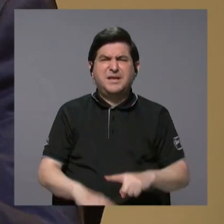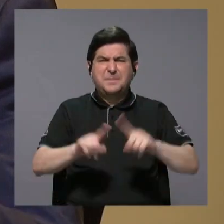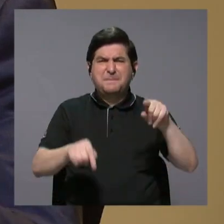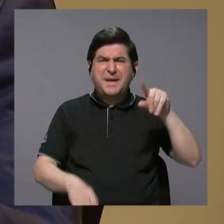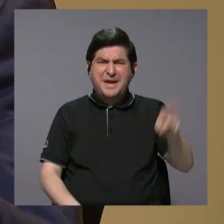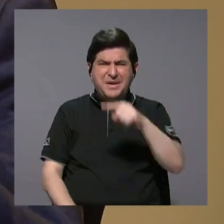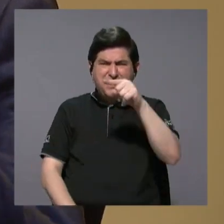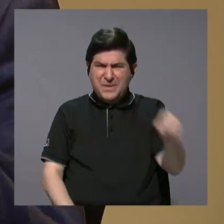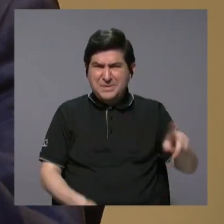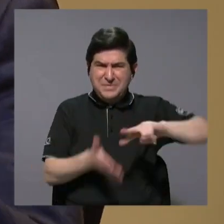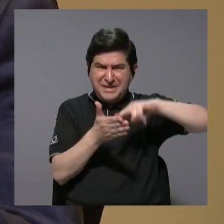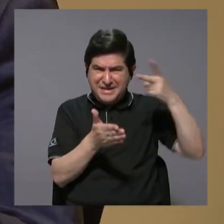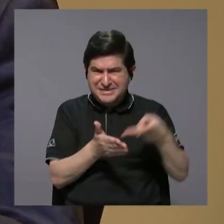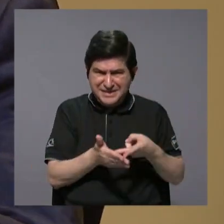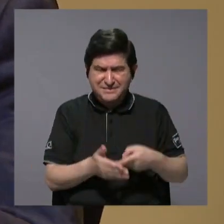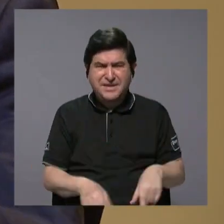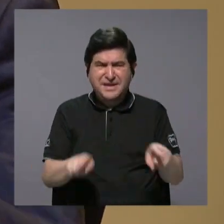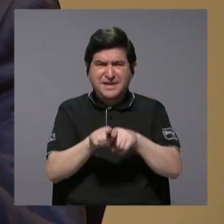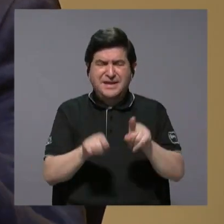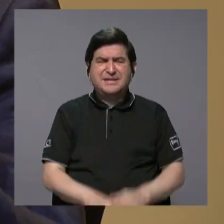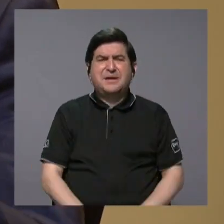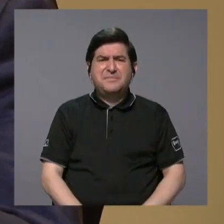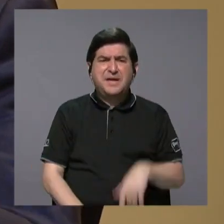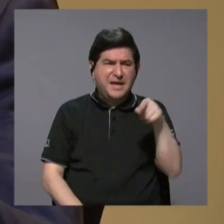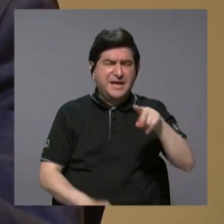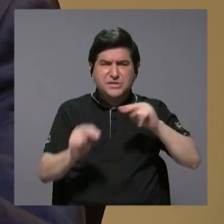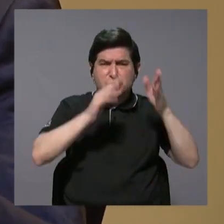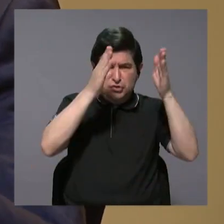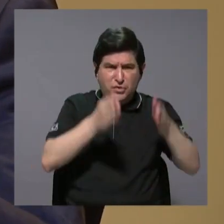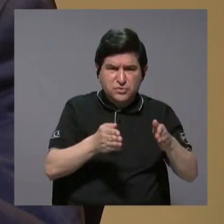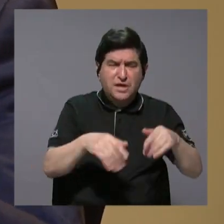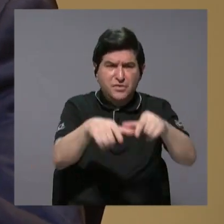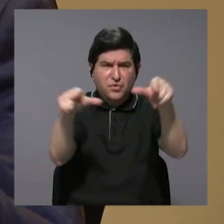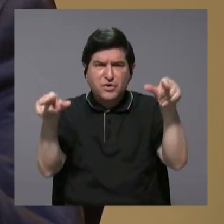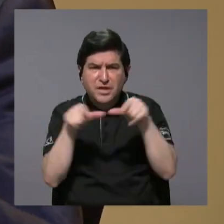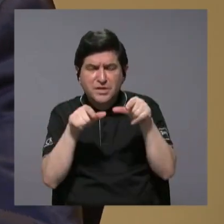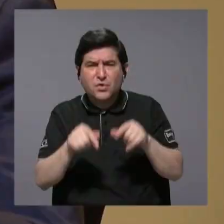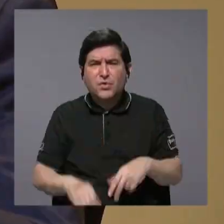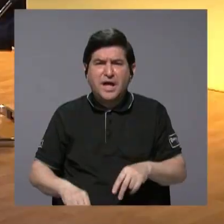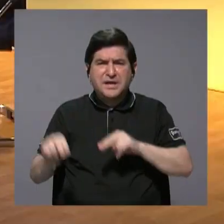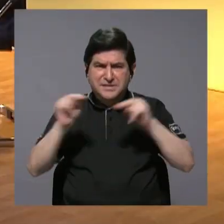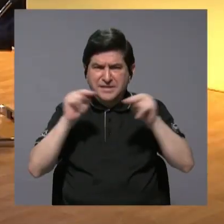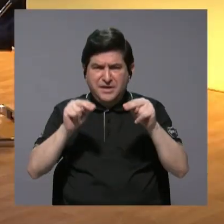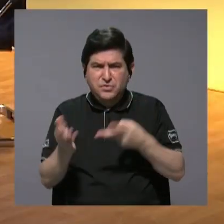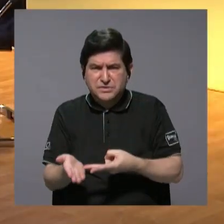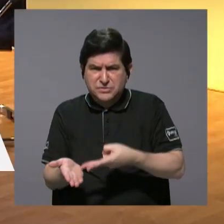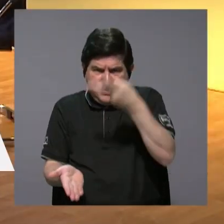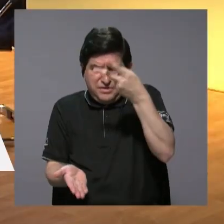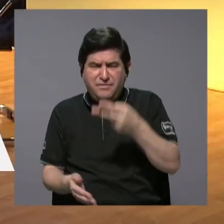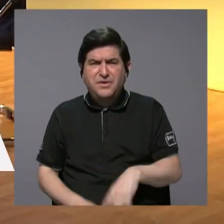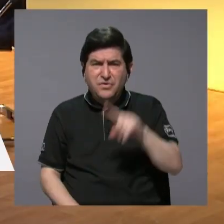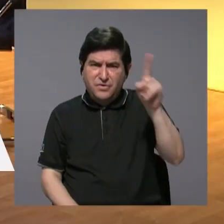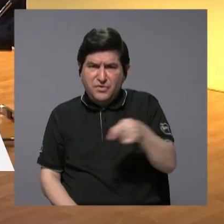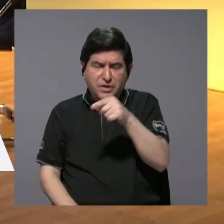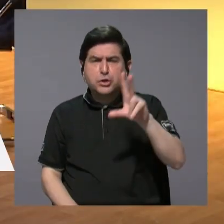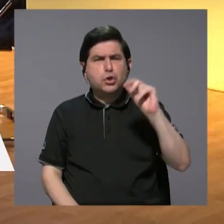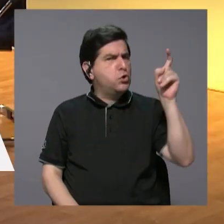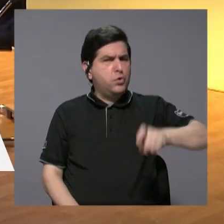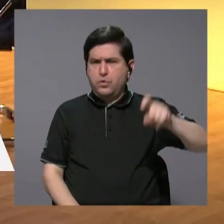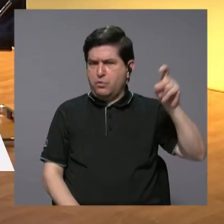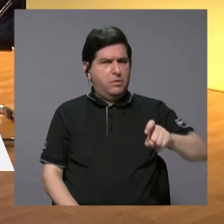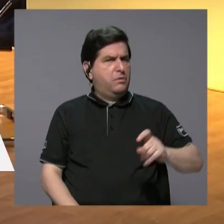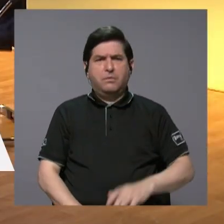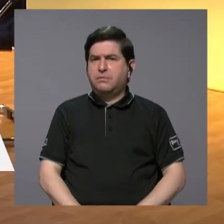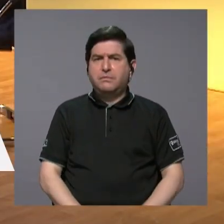esos monopolios significa que se eliminan los corredores de bolsa, se eliminan los puestos de bolsa, se elimina la bolsa. No, no, no necesariamente. Eso